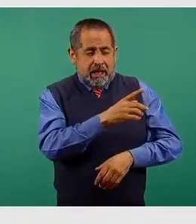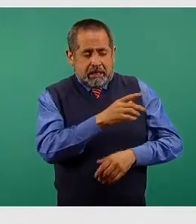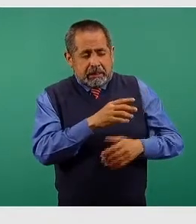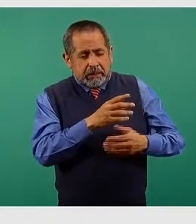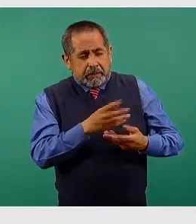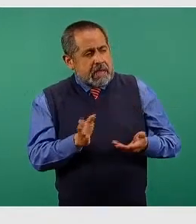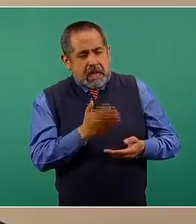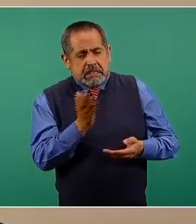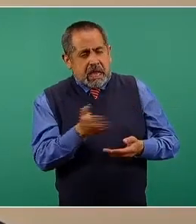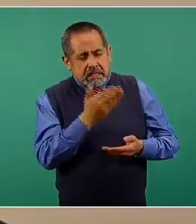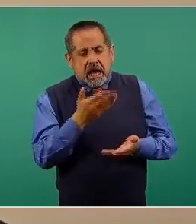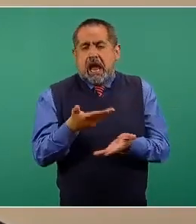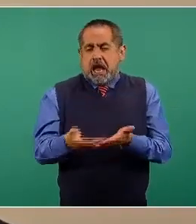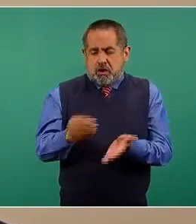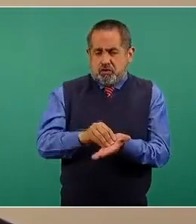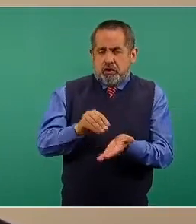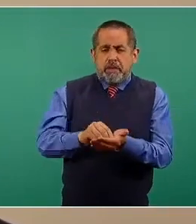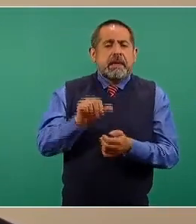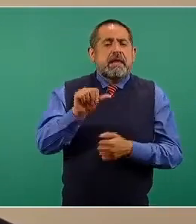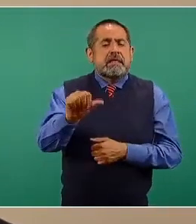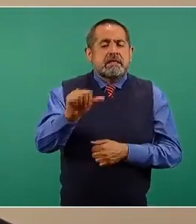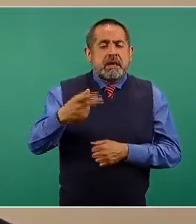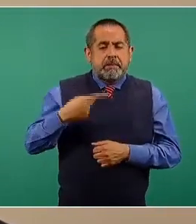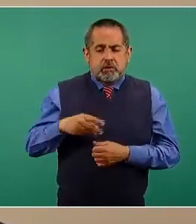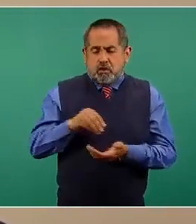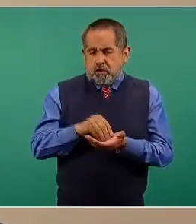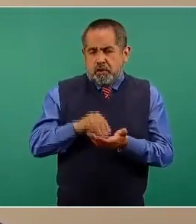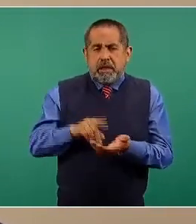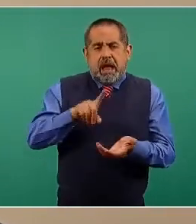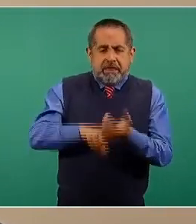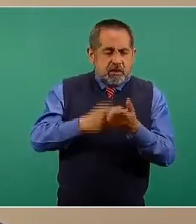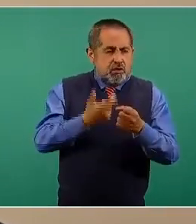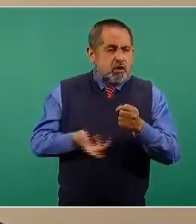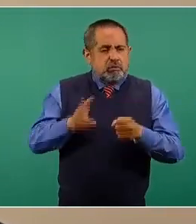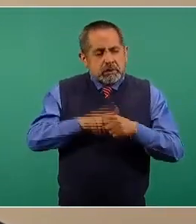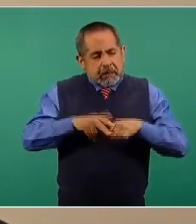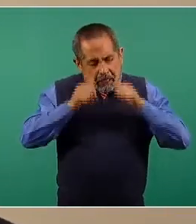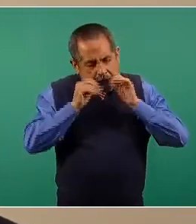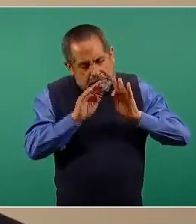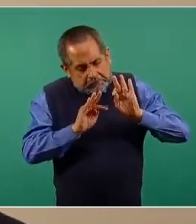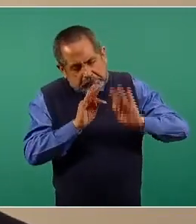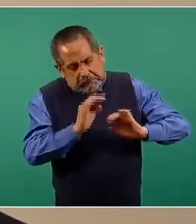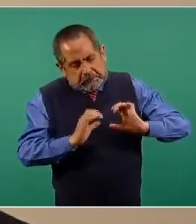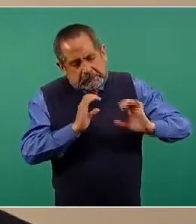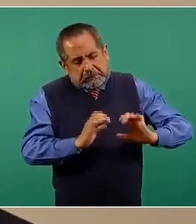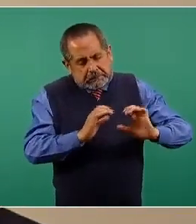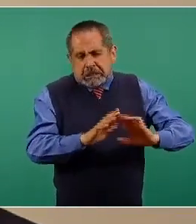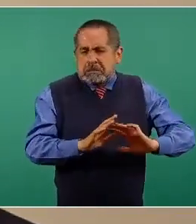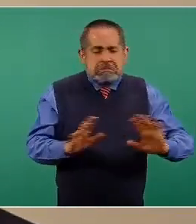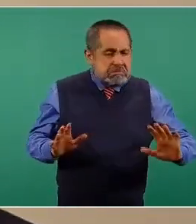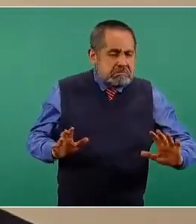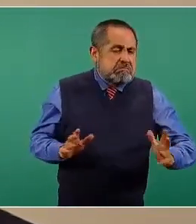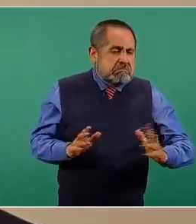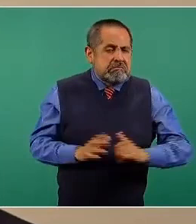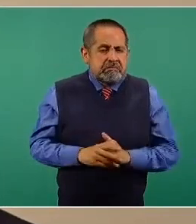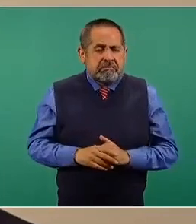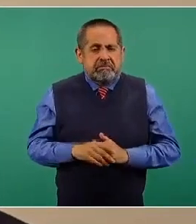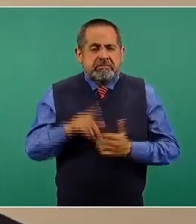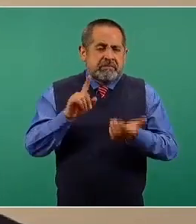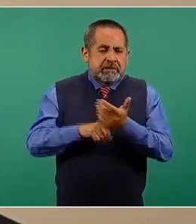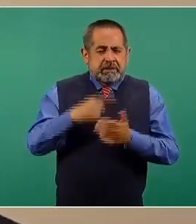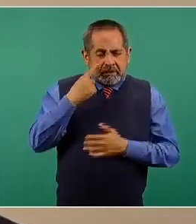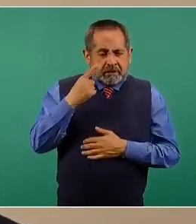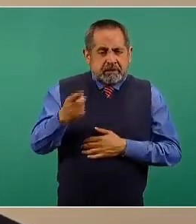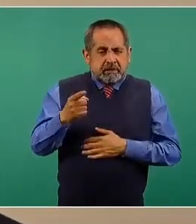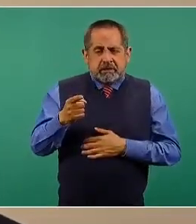reportan 16 personas que mantendrían todavía esta observación, y precisamente en los cuadros de la